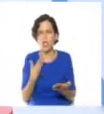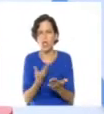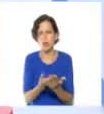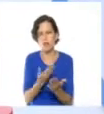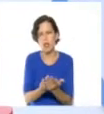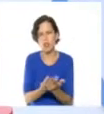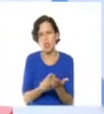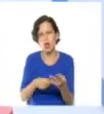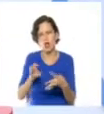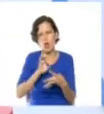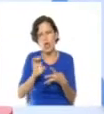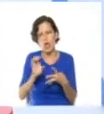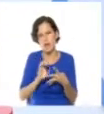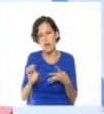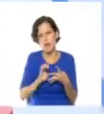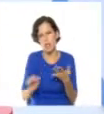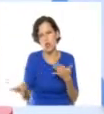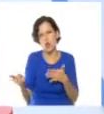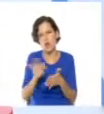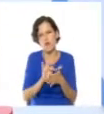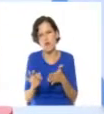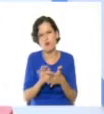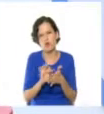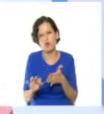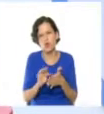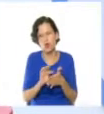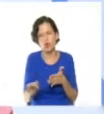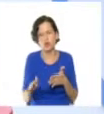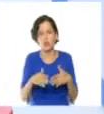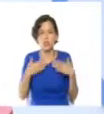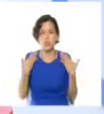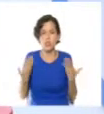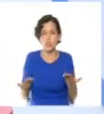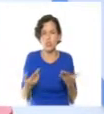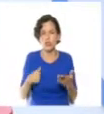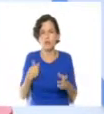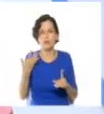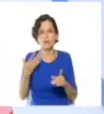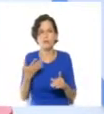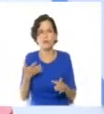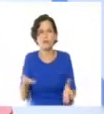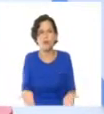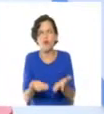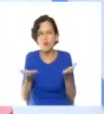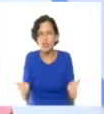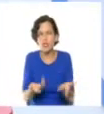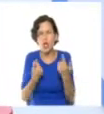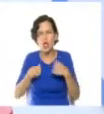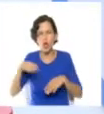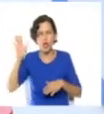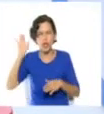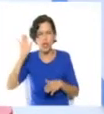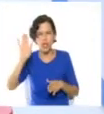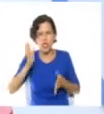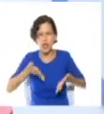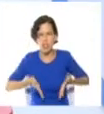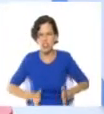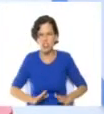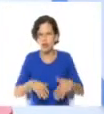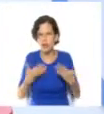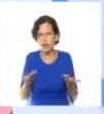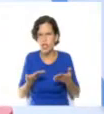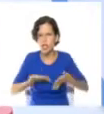serie de elementos en función de fomentar lo que venía surgiendo. ¿Y qué era lo que